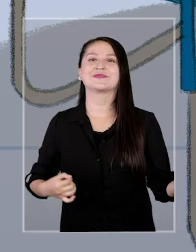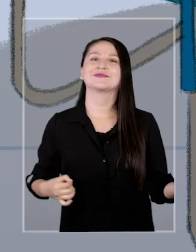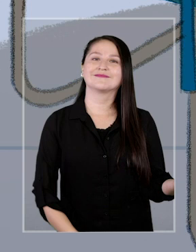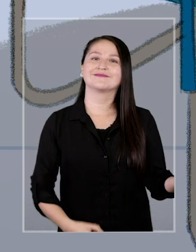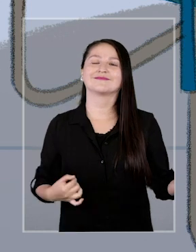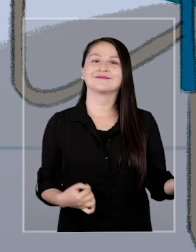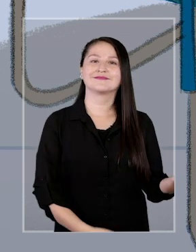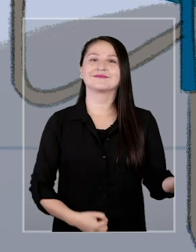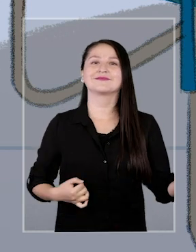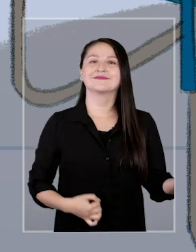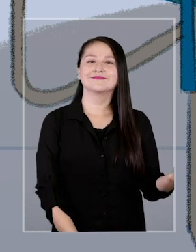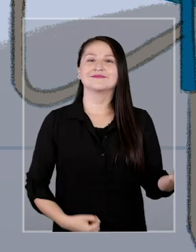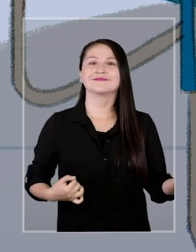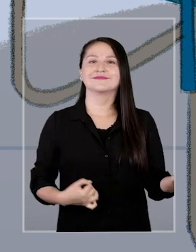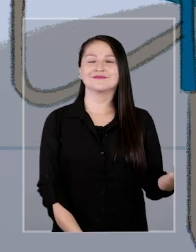cuatro!